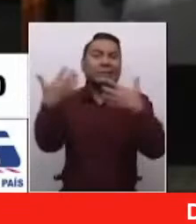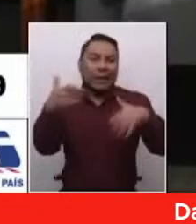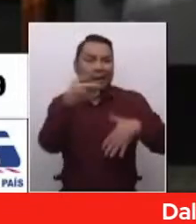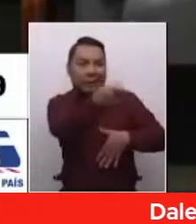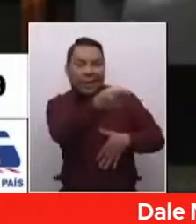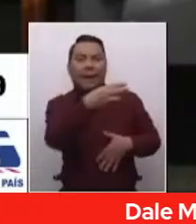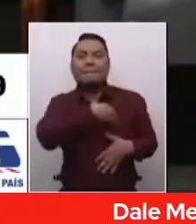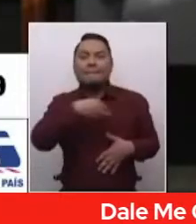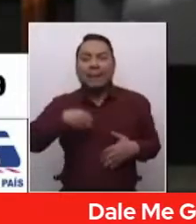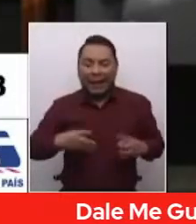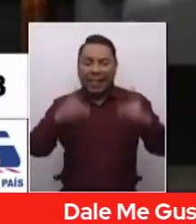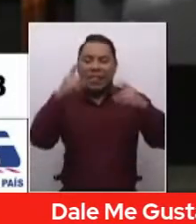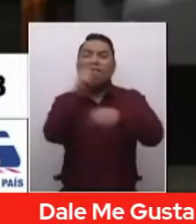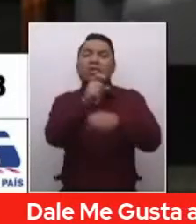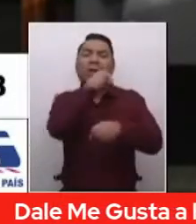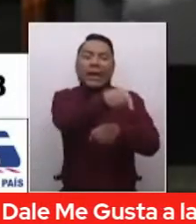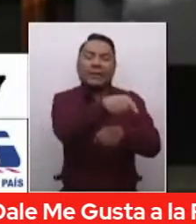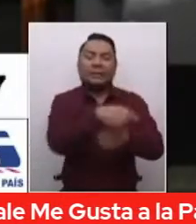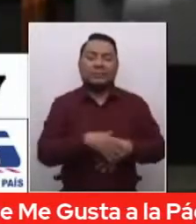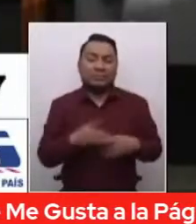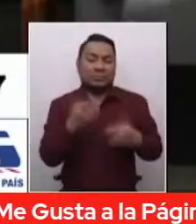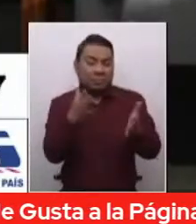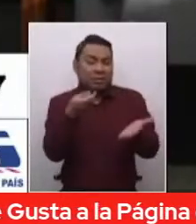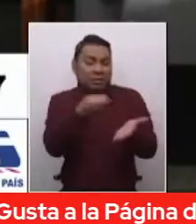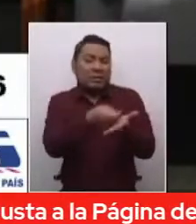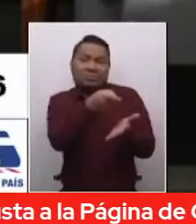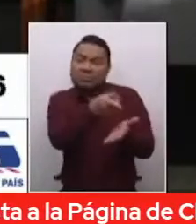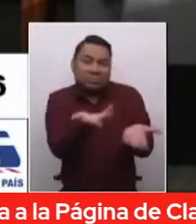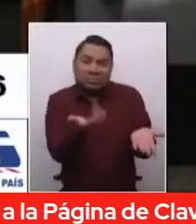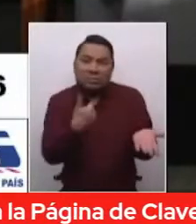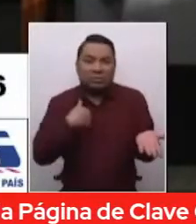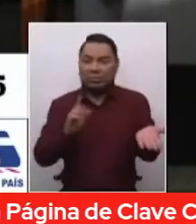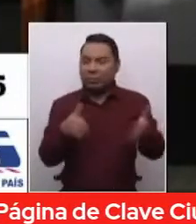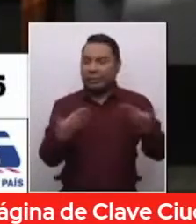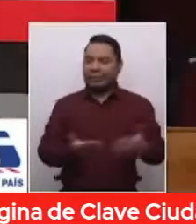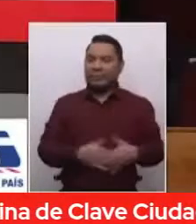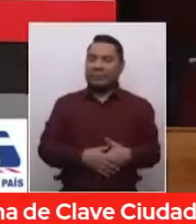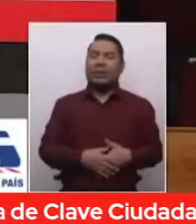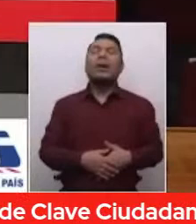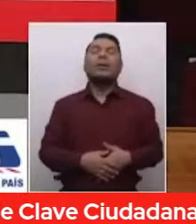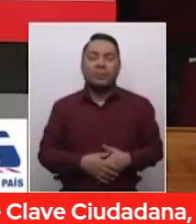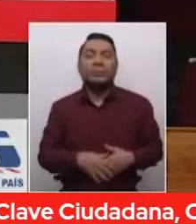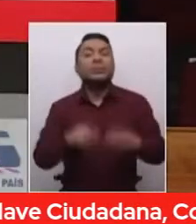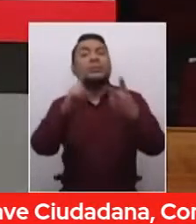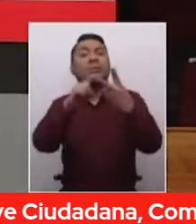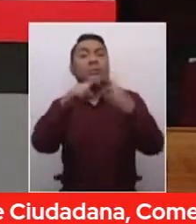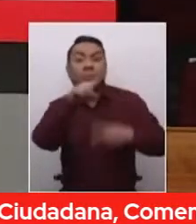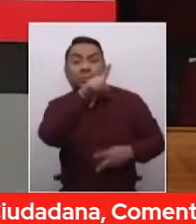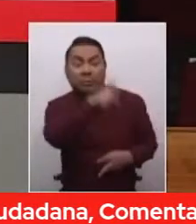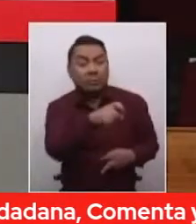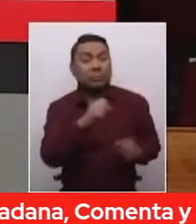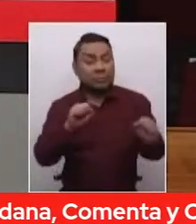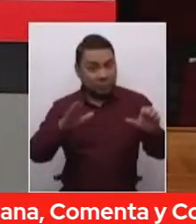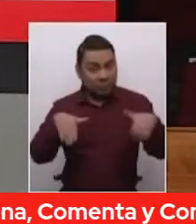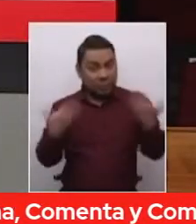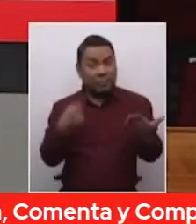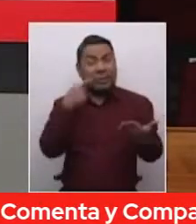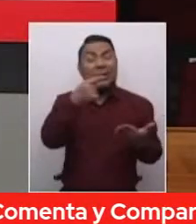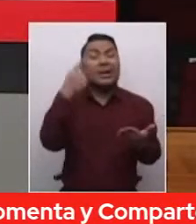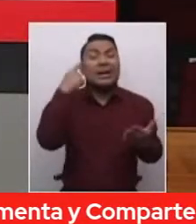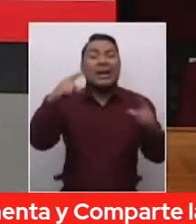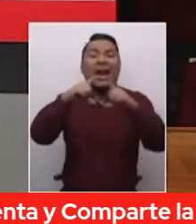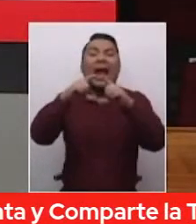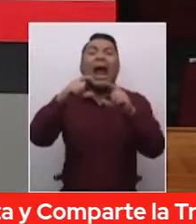el Ministerio de Educación. Okay. ¿Está de acuerdo con reactivar el pico y placa en